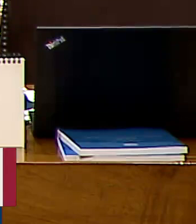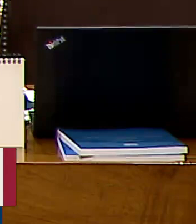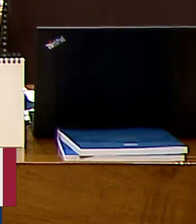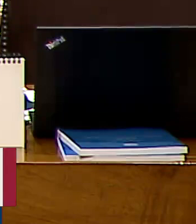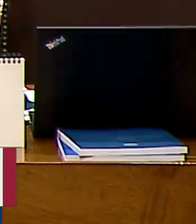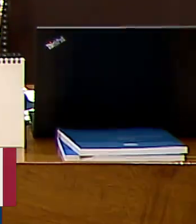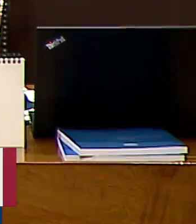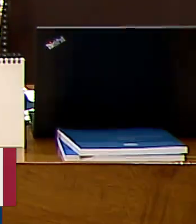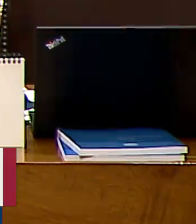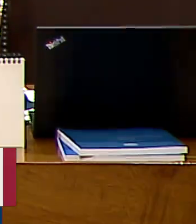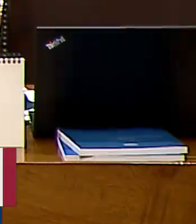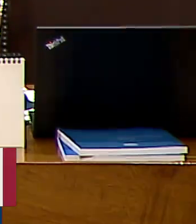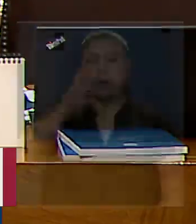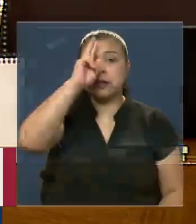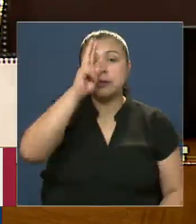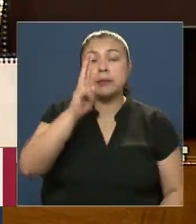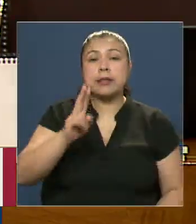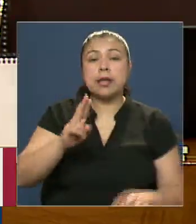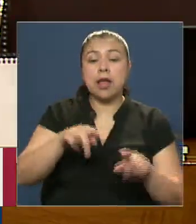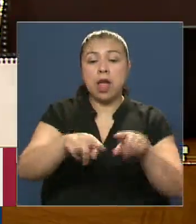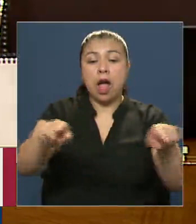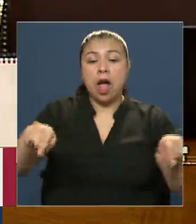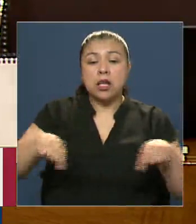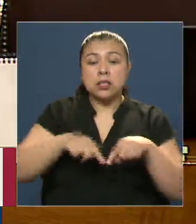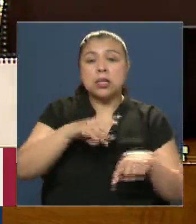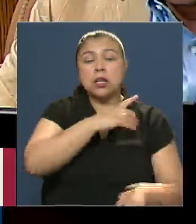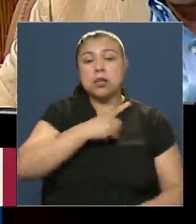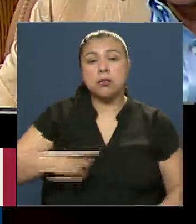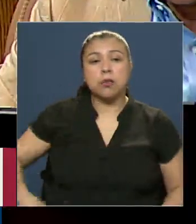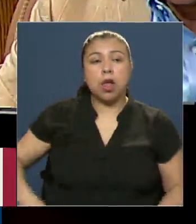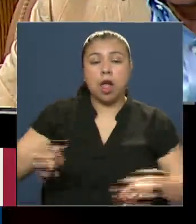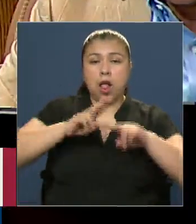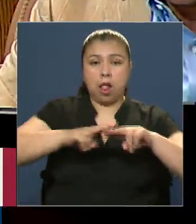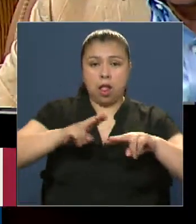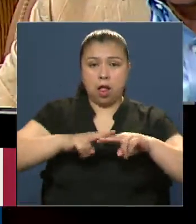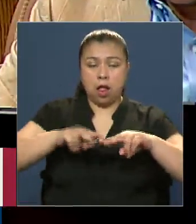Gracias, presidente. Honorable sala, la realización de la